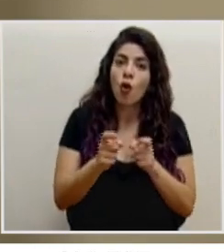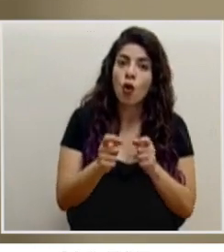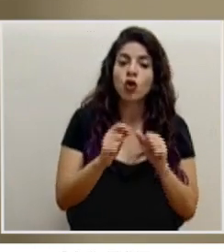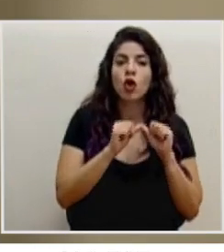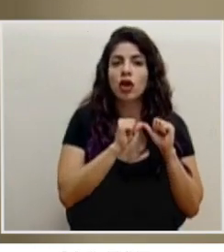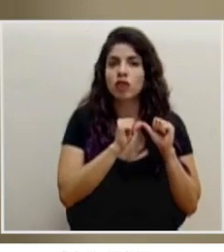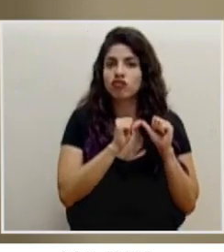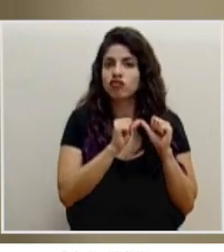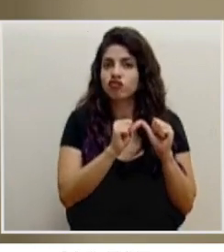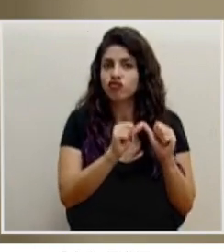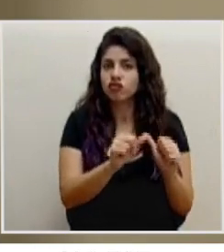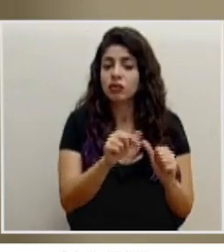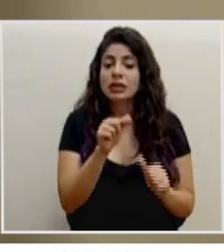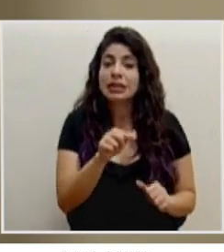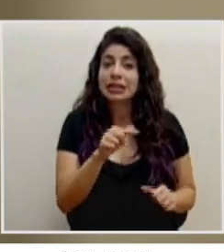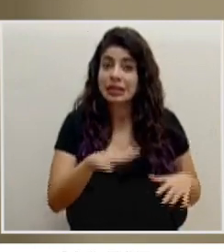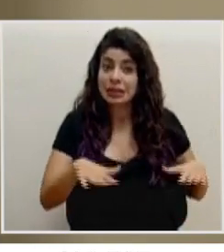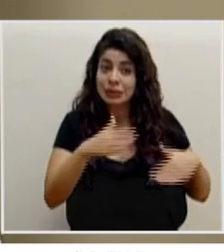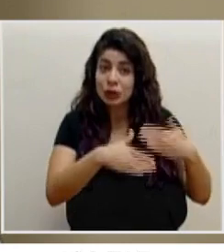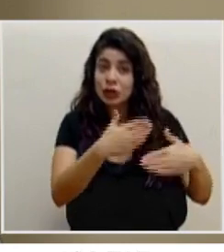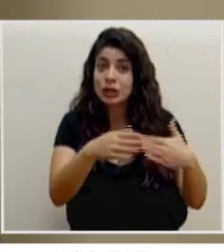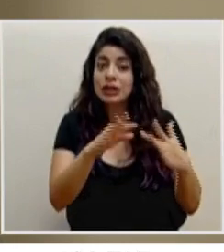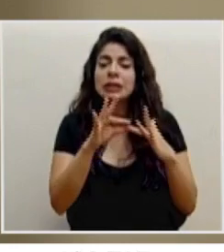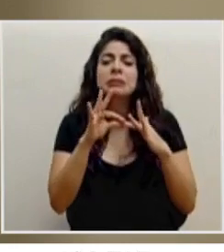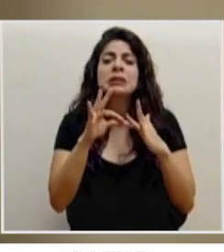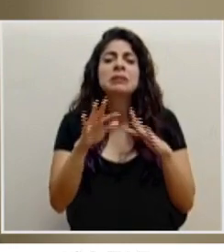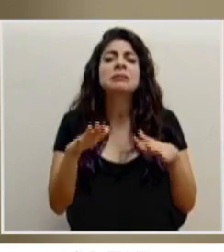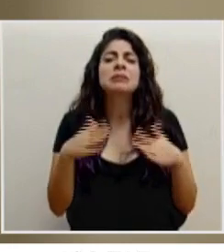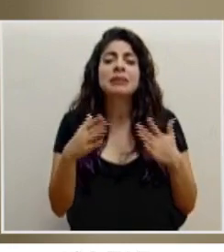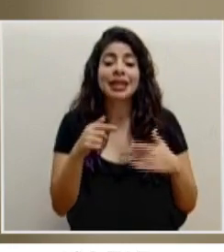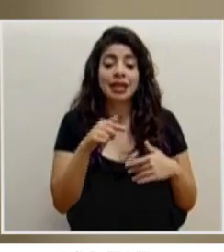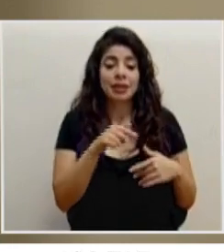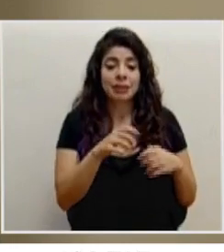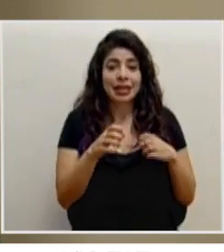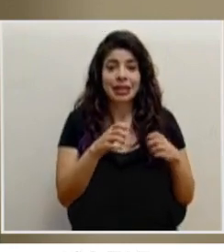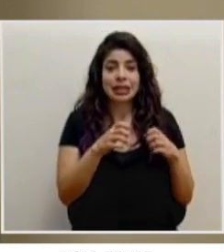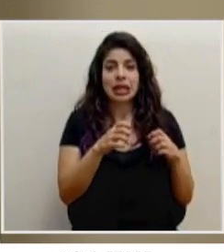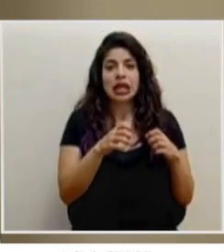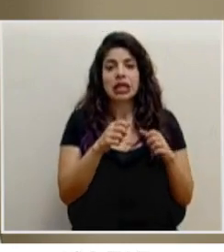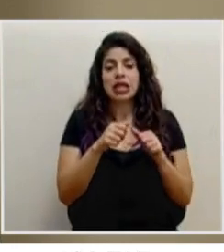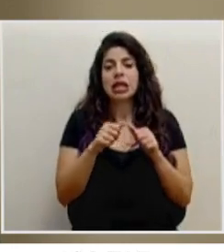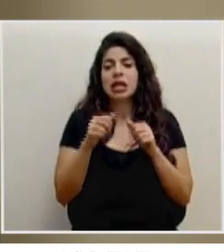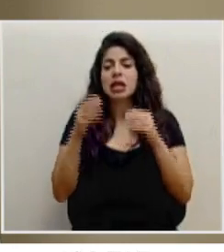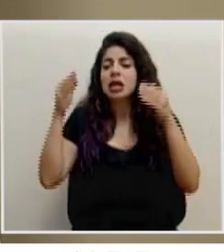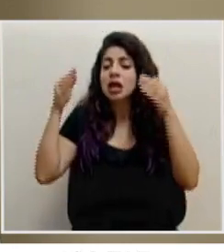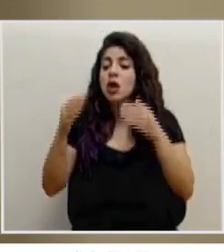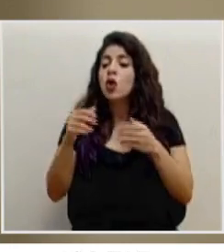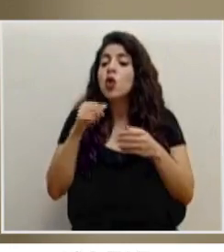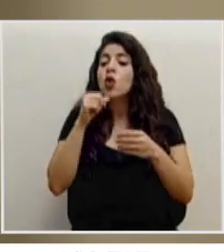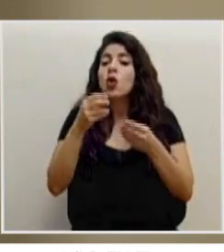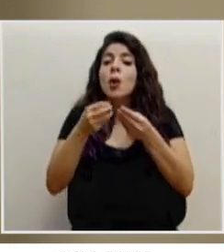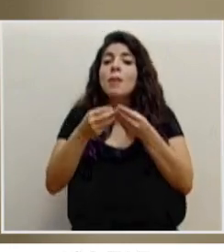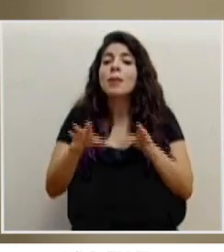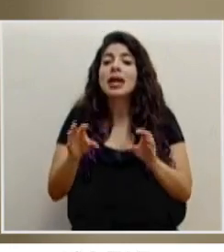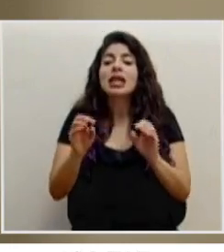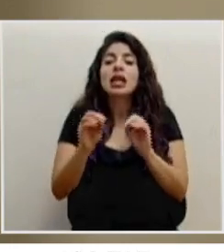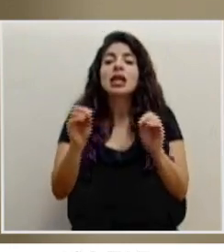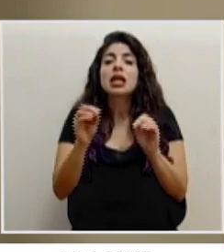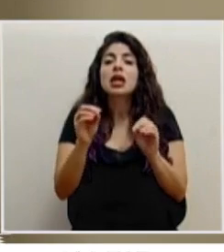continua. Aquí lo principal es que la estrategia se basa en que no tenemos que perder ninguna